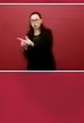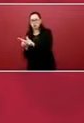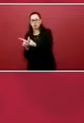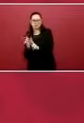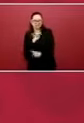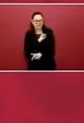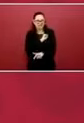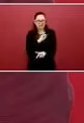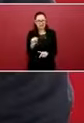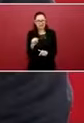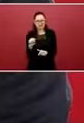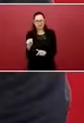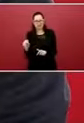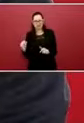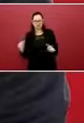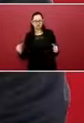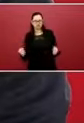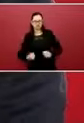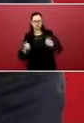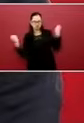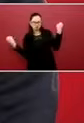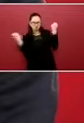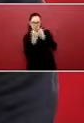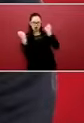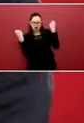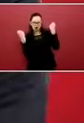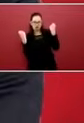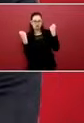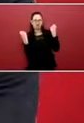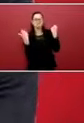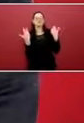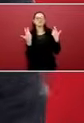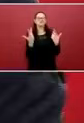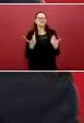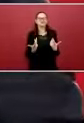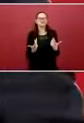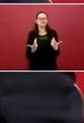de delincuentes y